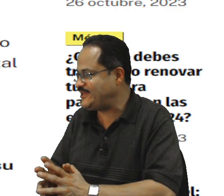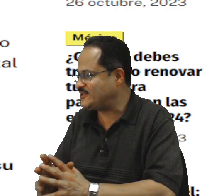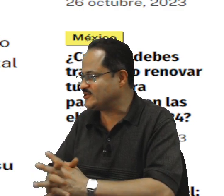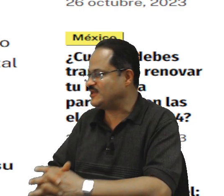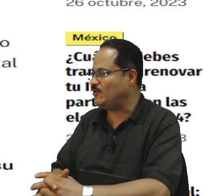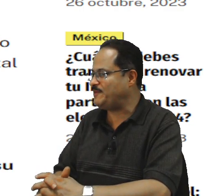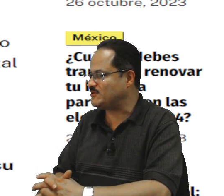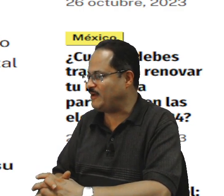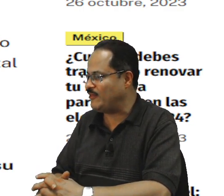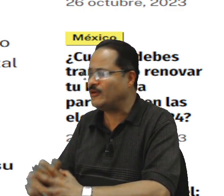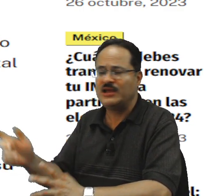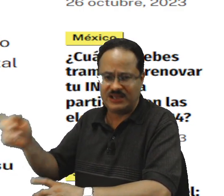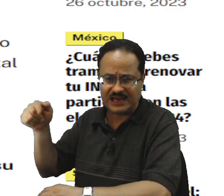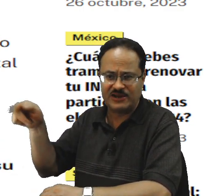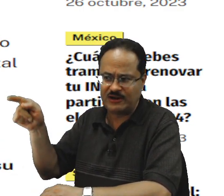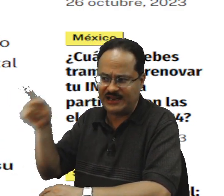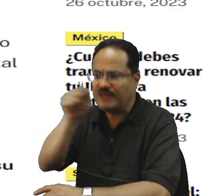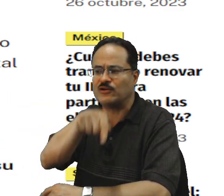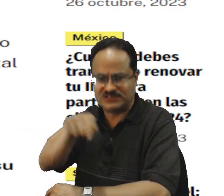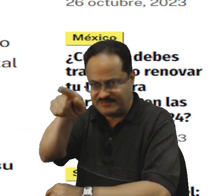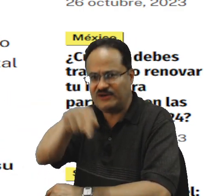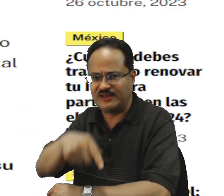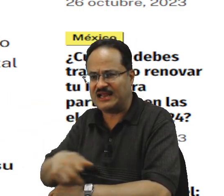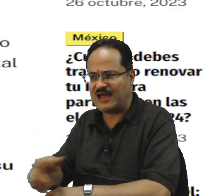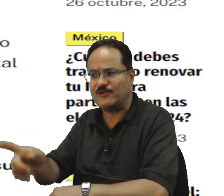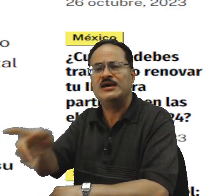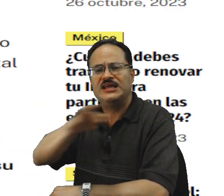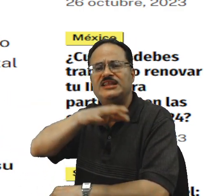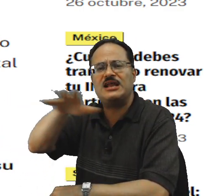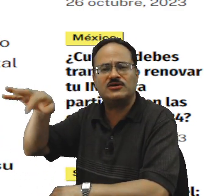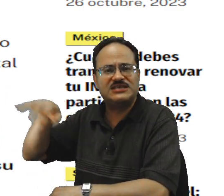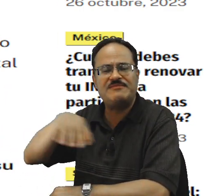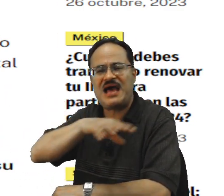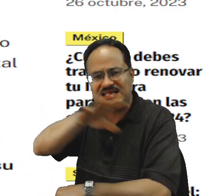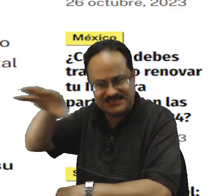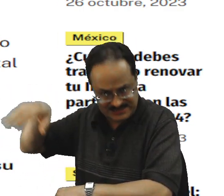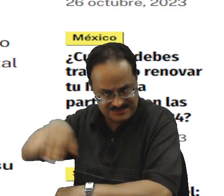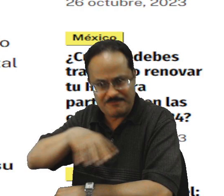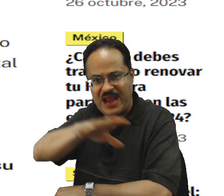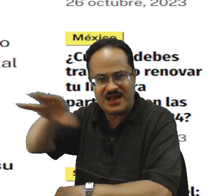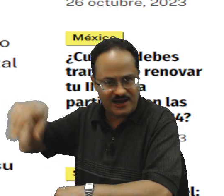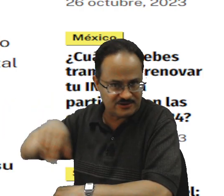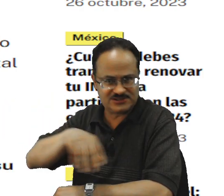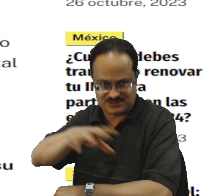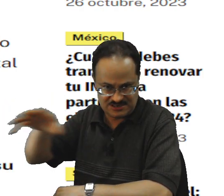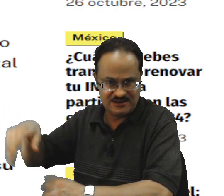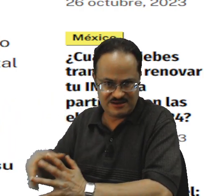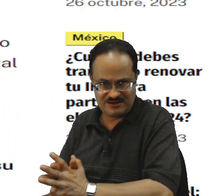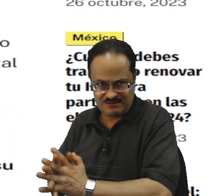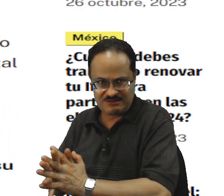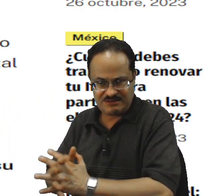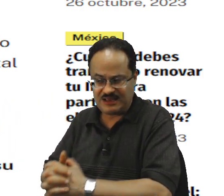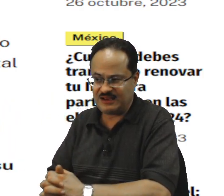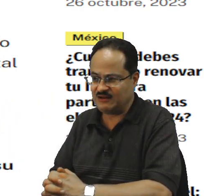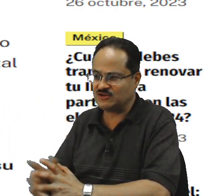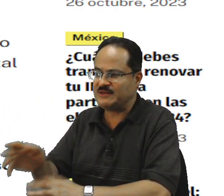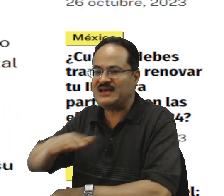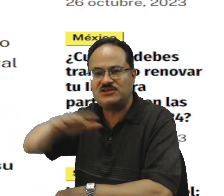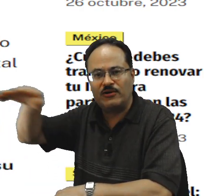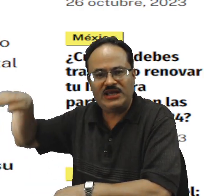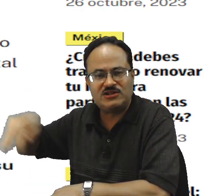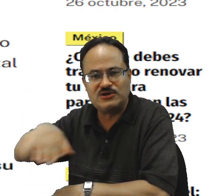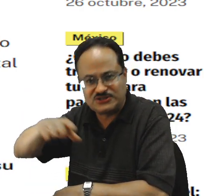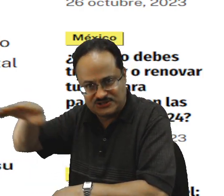los dichos de López Obrador y aquí yo le añado los de Mario delgado y de los demás pericos de los